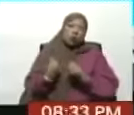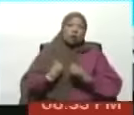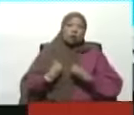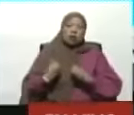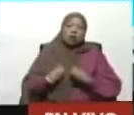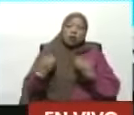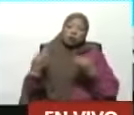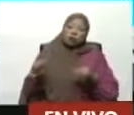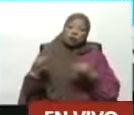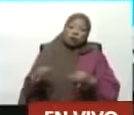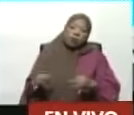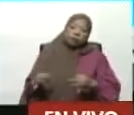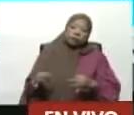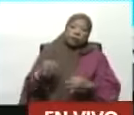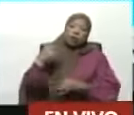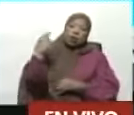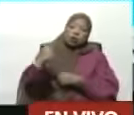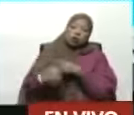diaria.